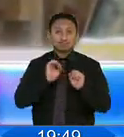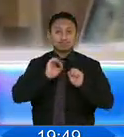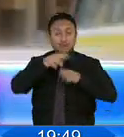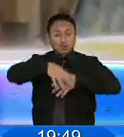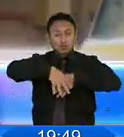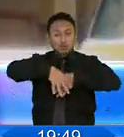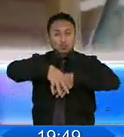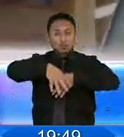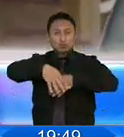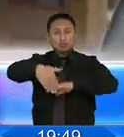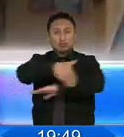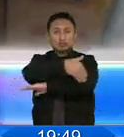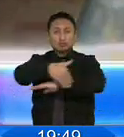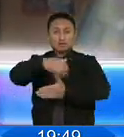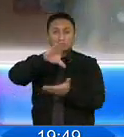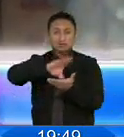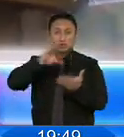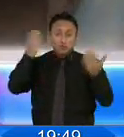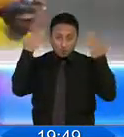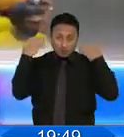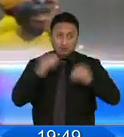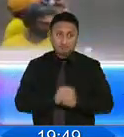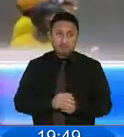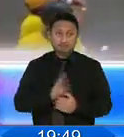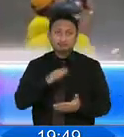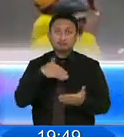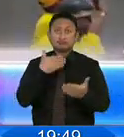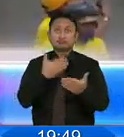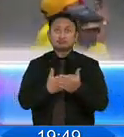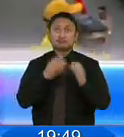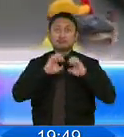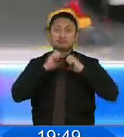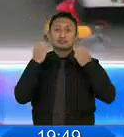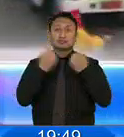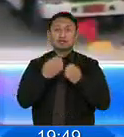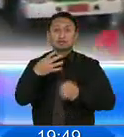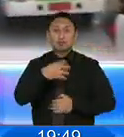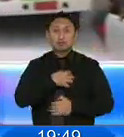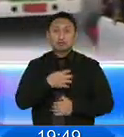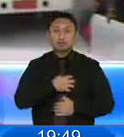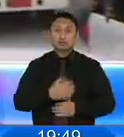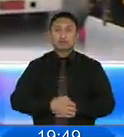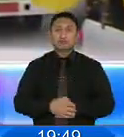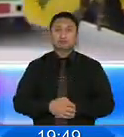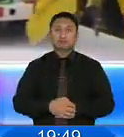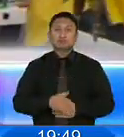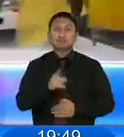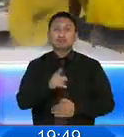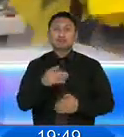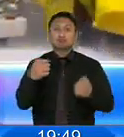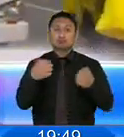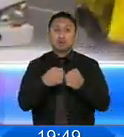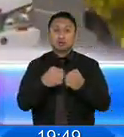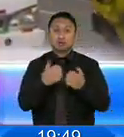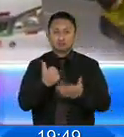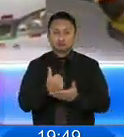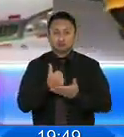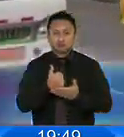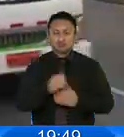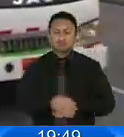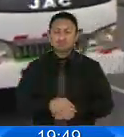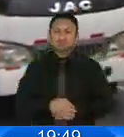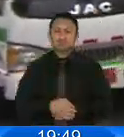por las calles céntricas de la ciudad hasta llegar al Estadio Monumental de Barcelona, el equipo de sus amores.